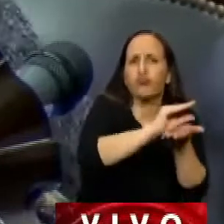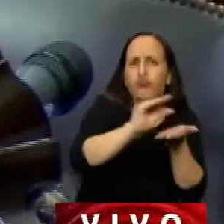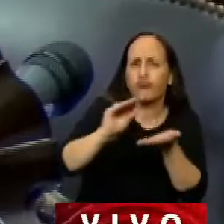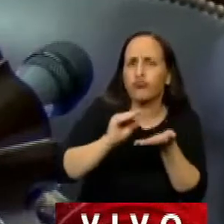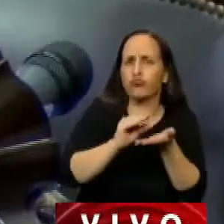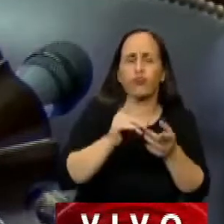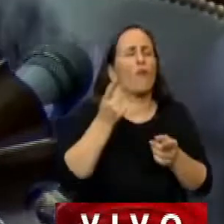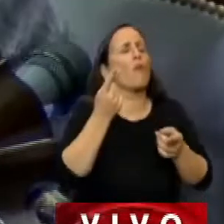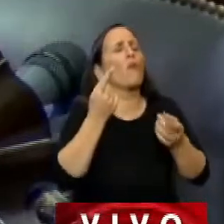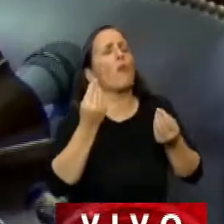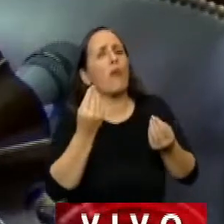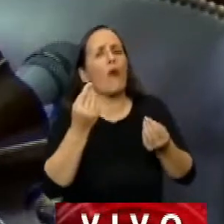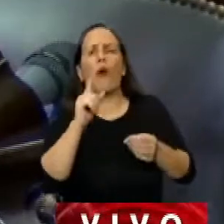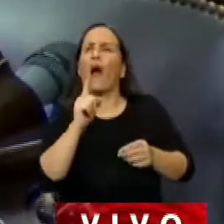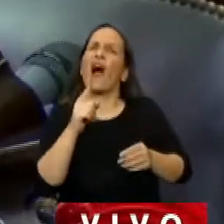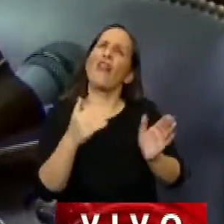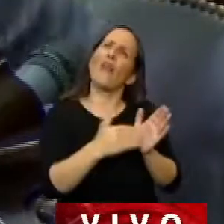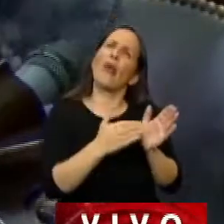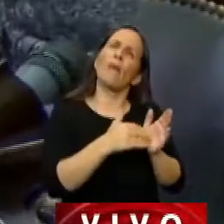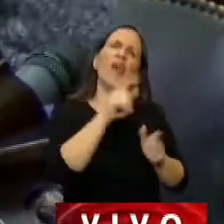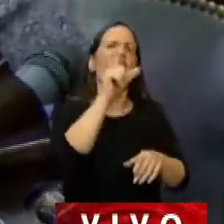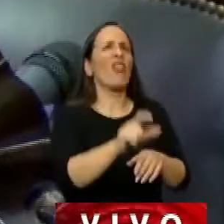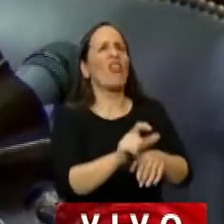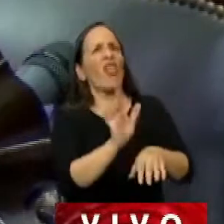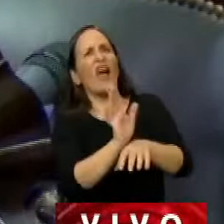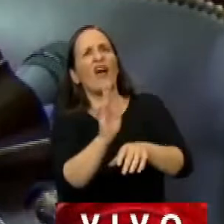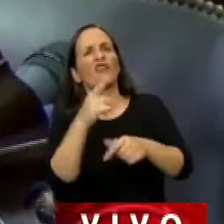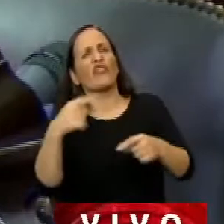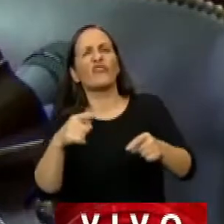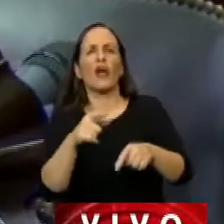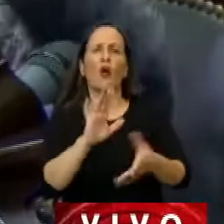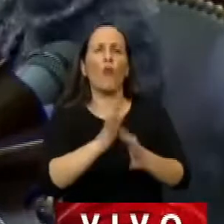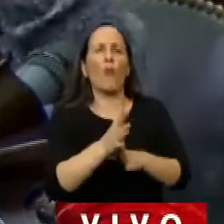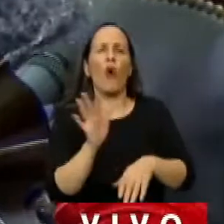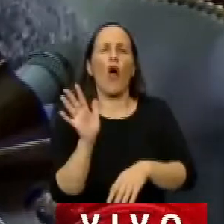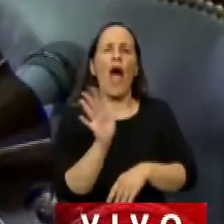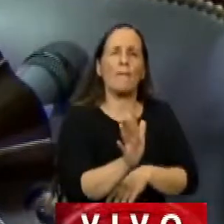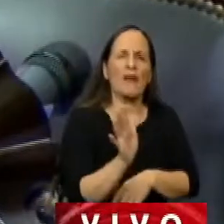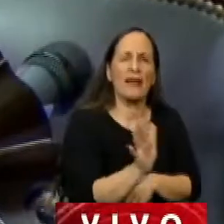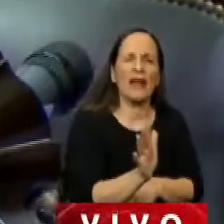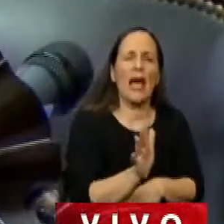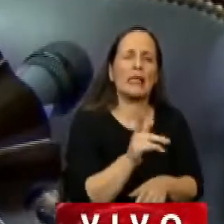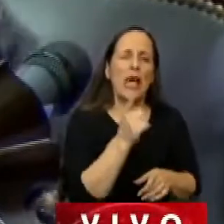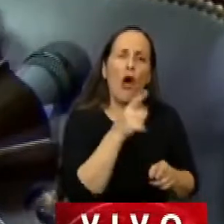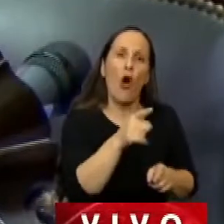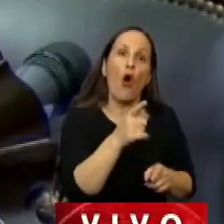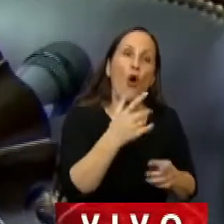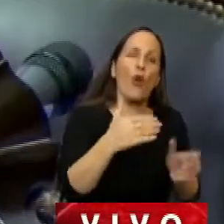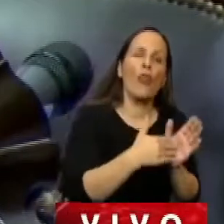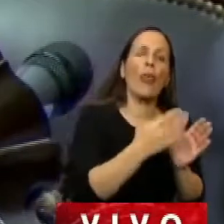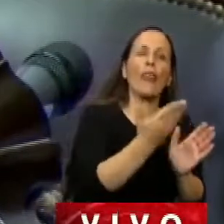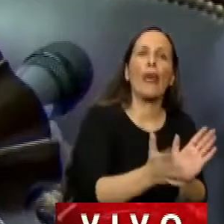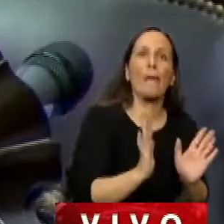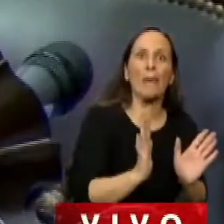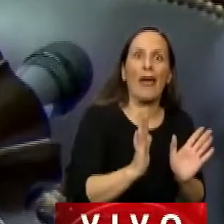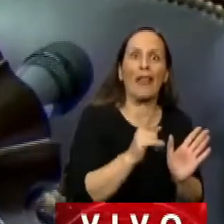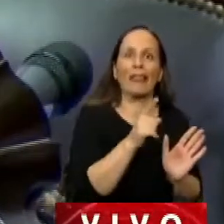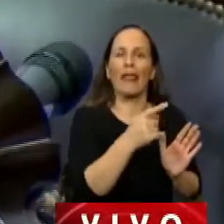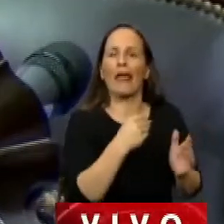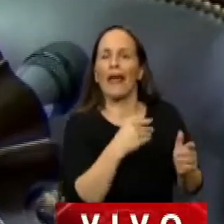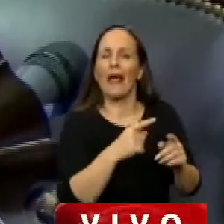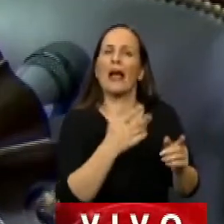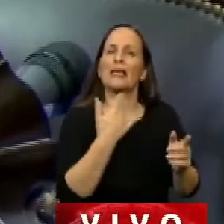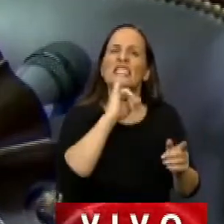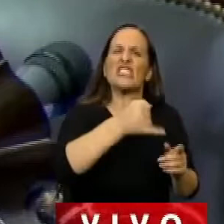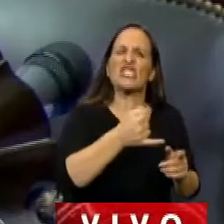no corresponde pisotear ni amenazar ni intentar cooptar como condición para que pueda